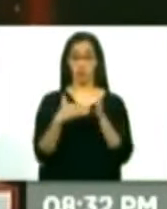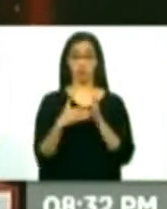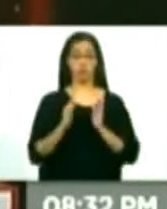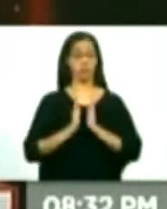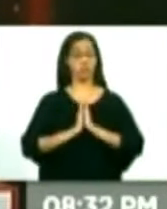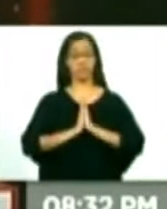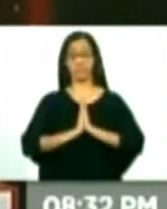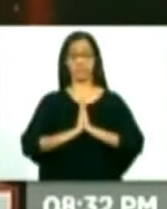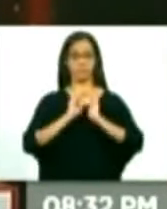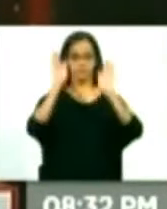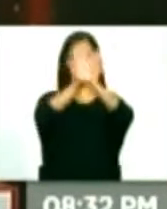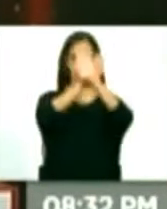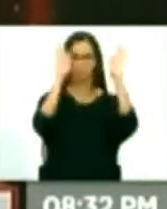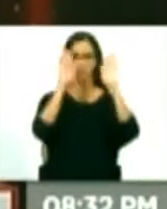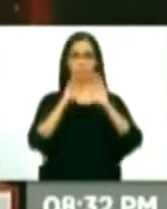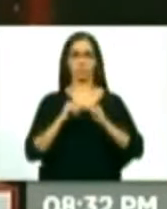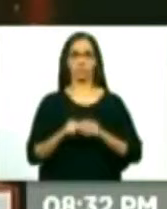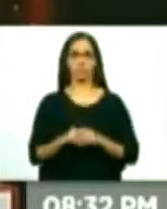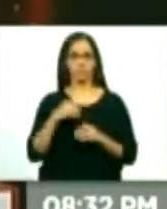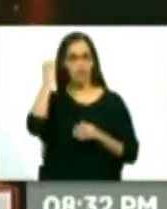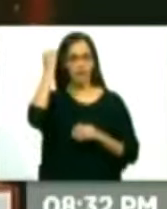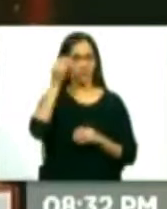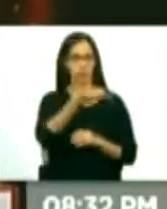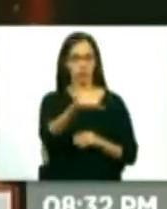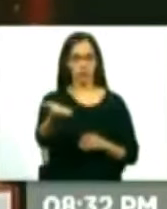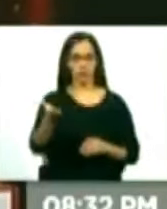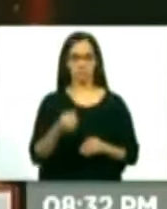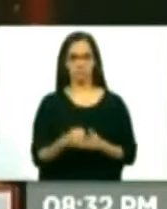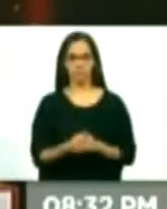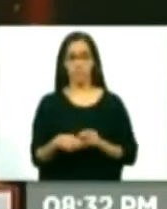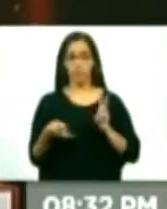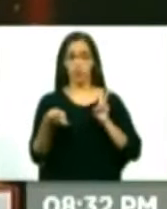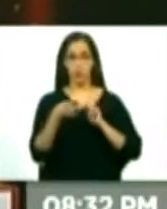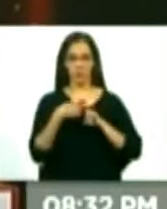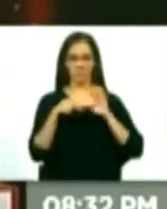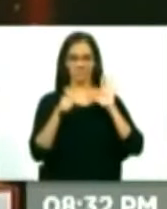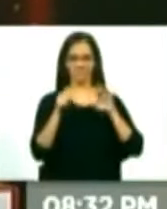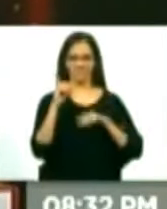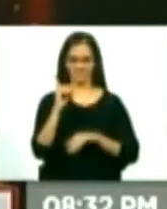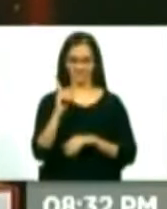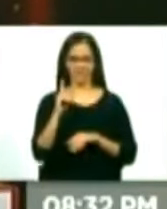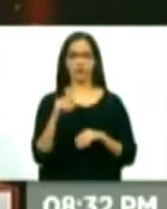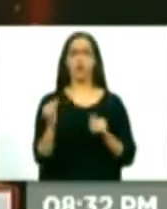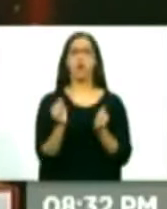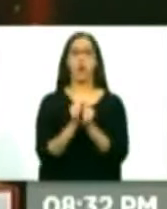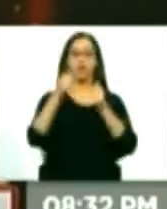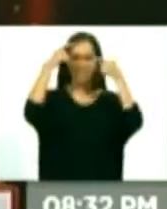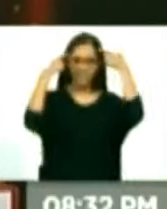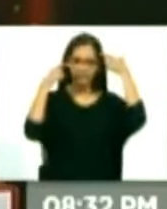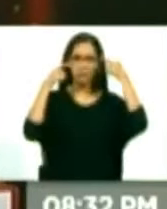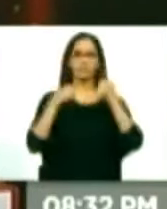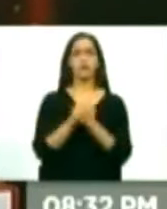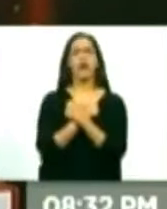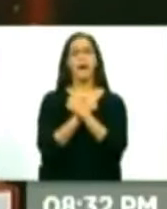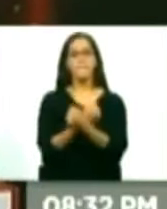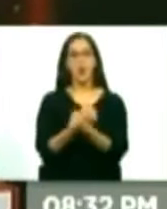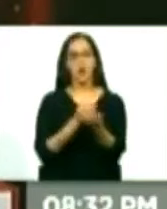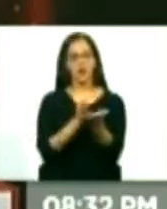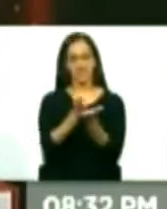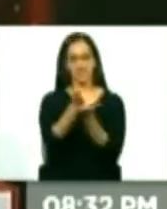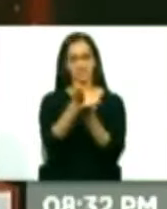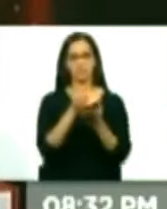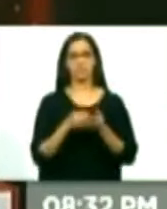pero imagínense ustedes. Numeral 6D con Chávez, por amor y